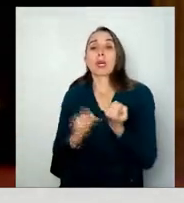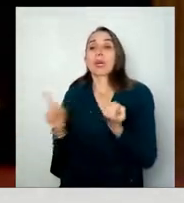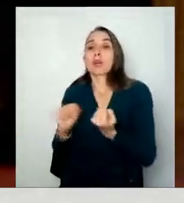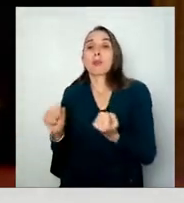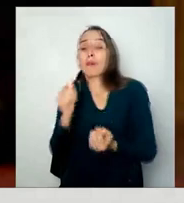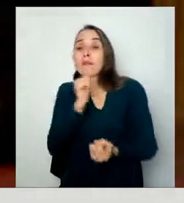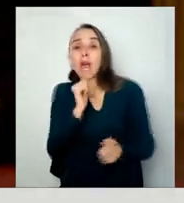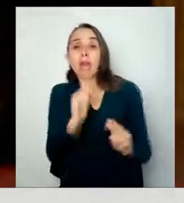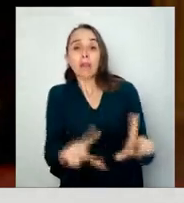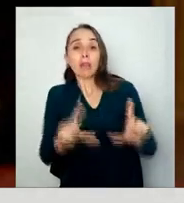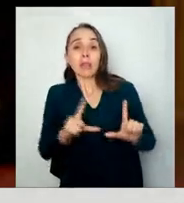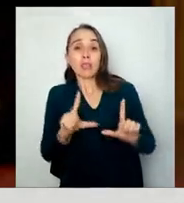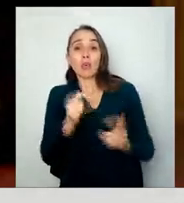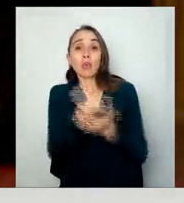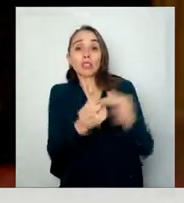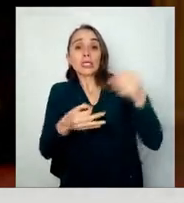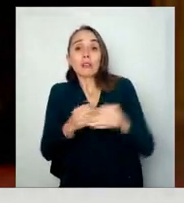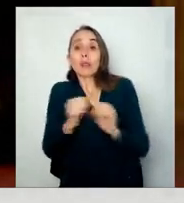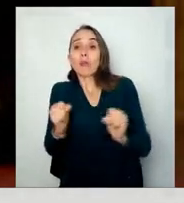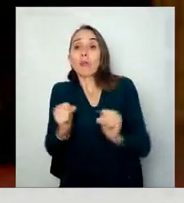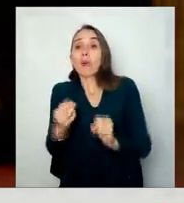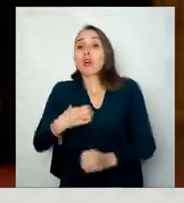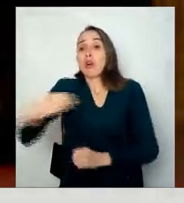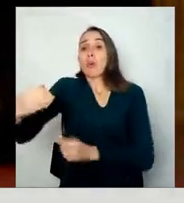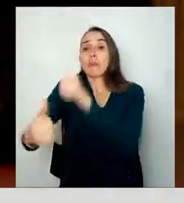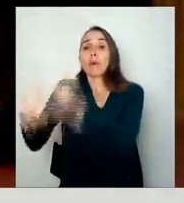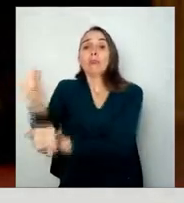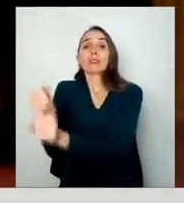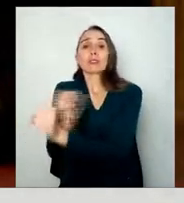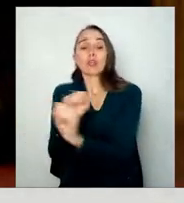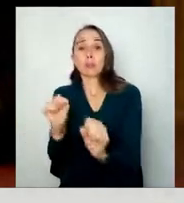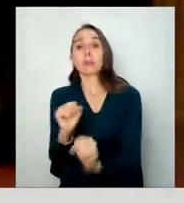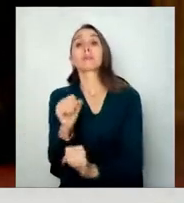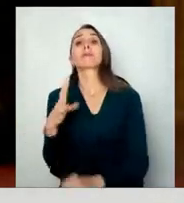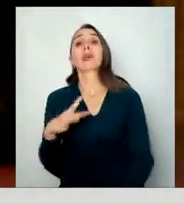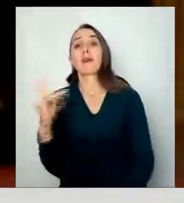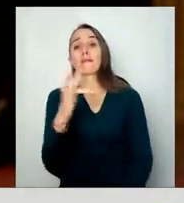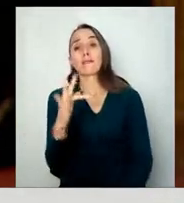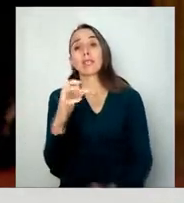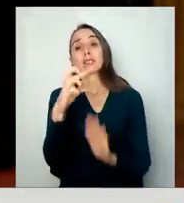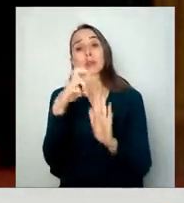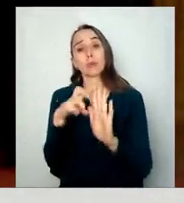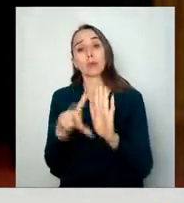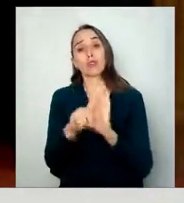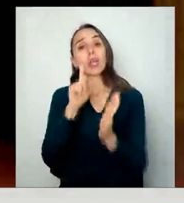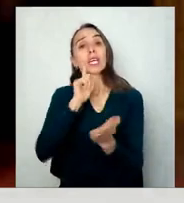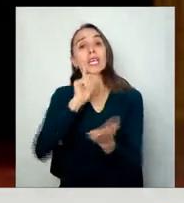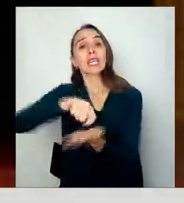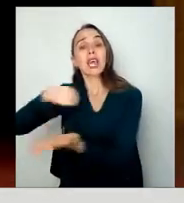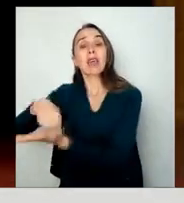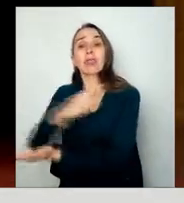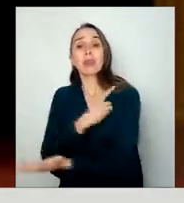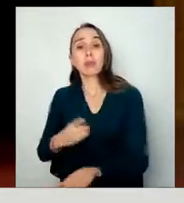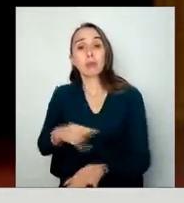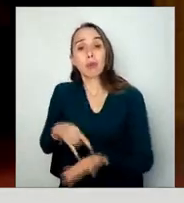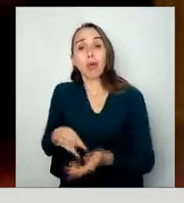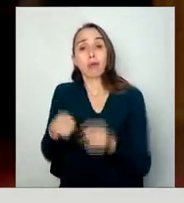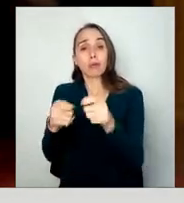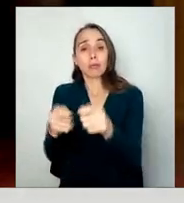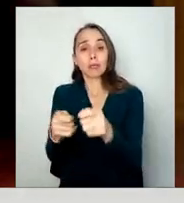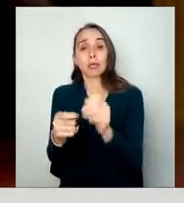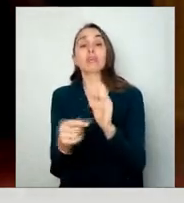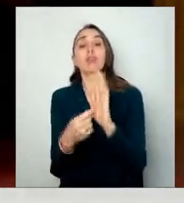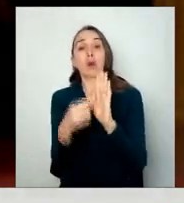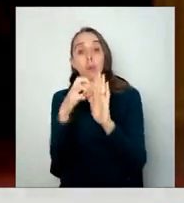egresados felicito a los autores de esta moción en cuanto reconoce expresamente la ley la imposibilidad